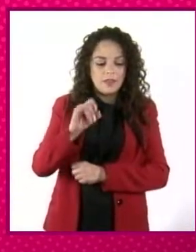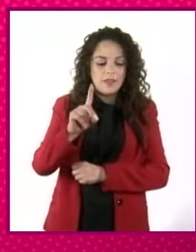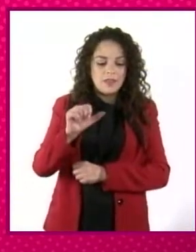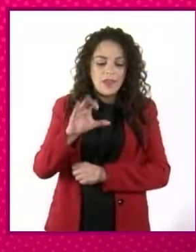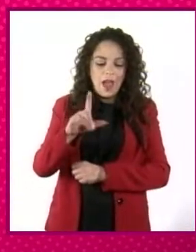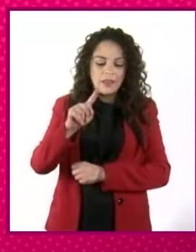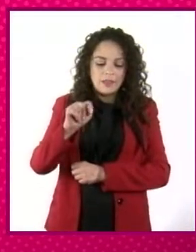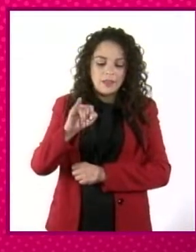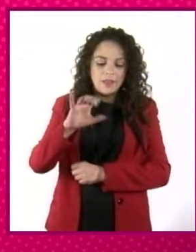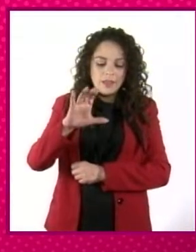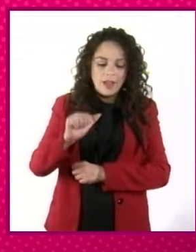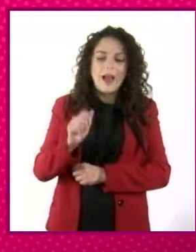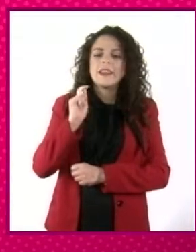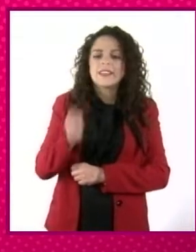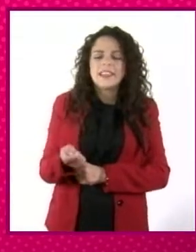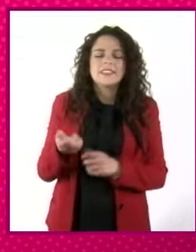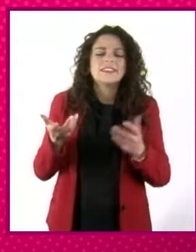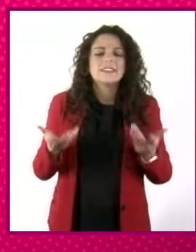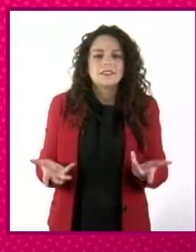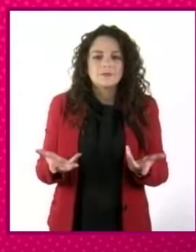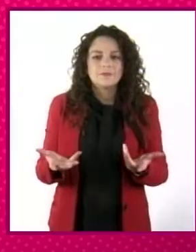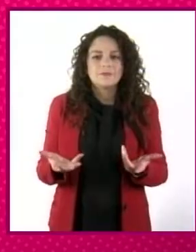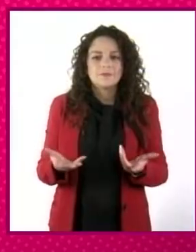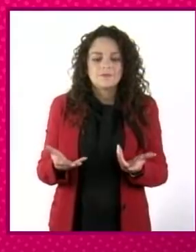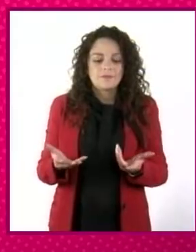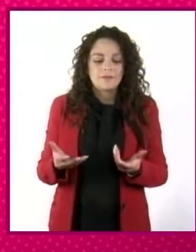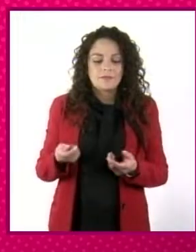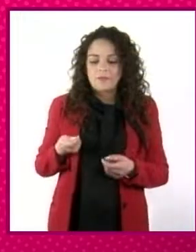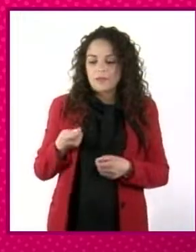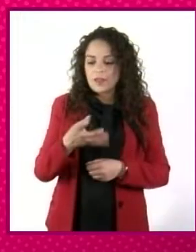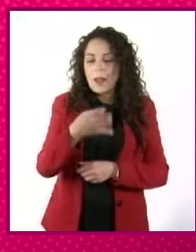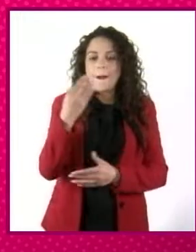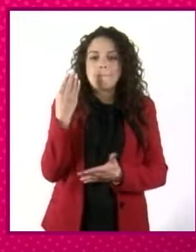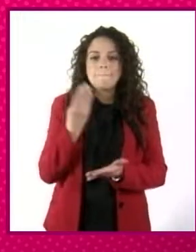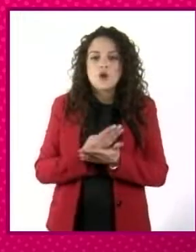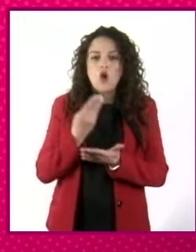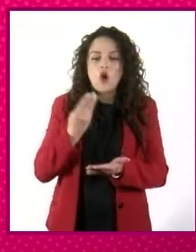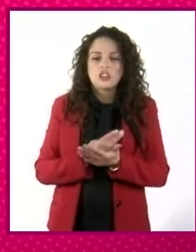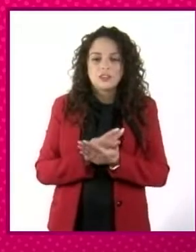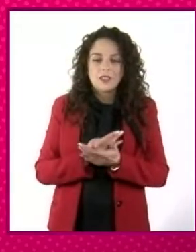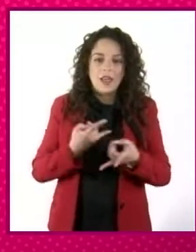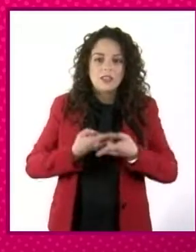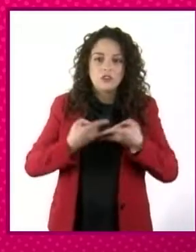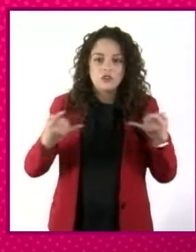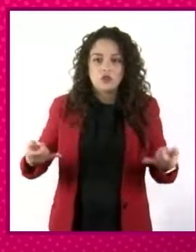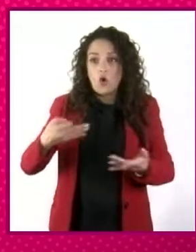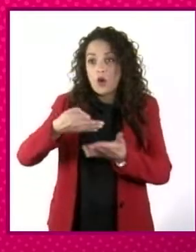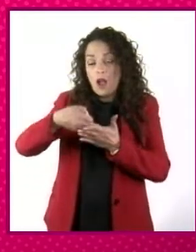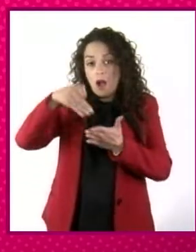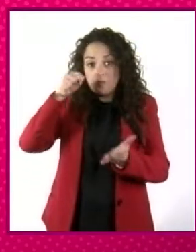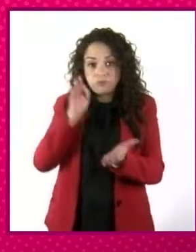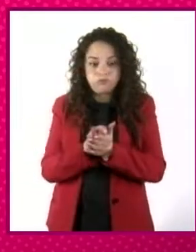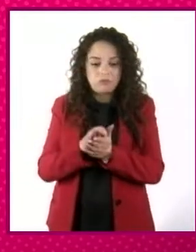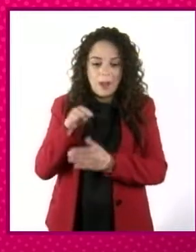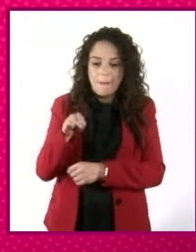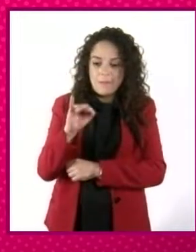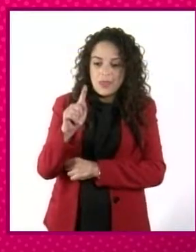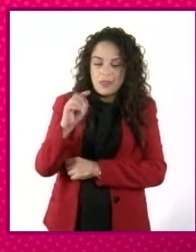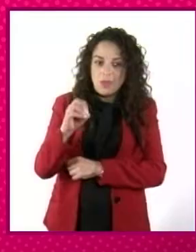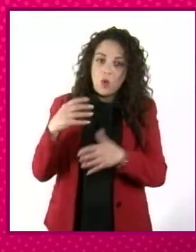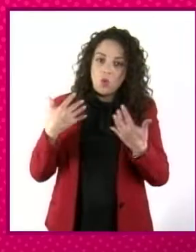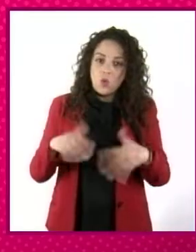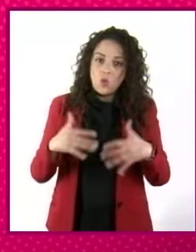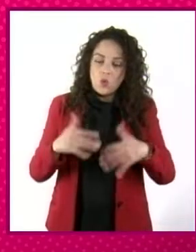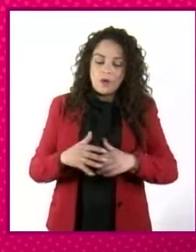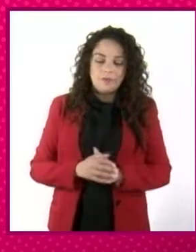refería a la historia didáctica como esta historia de bronce, que se conoce como esta historia de bronce, historia de los héroes, de los mitos, ¿no? Y